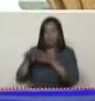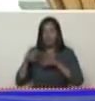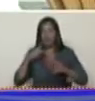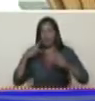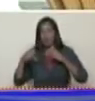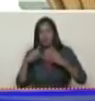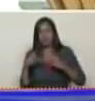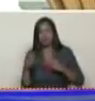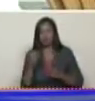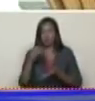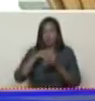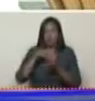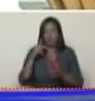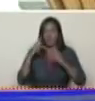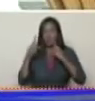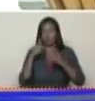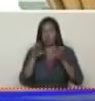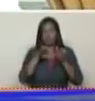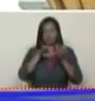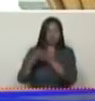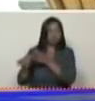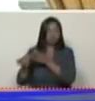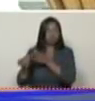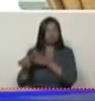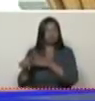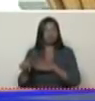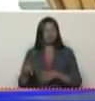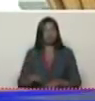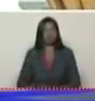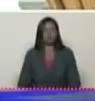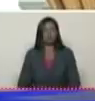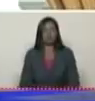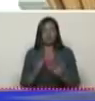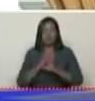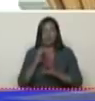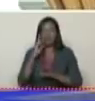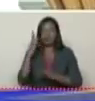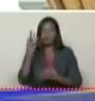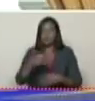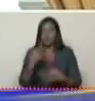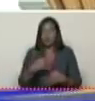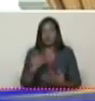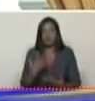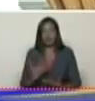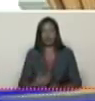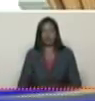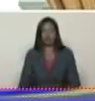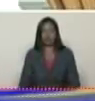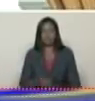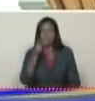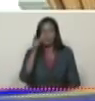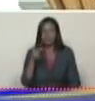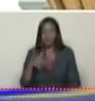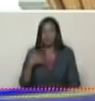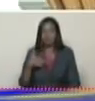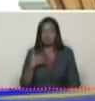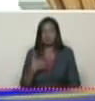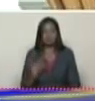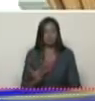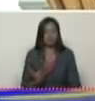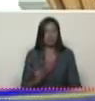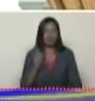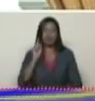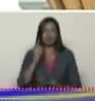no partidicemos, no politicemos indebidamente, nada de esto. Es la verdad. Gente sensible, gente